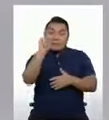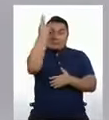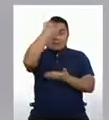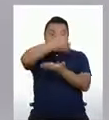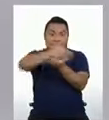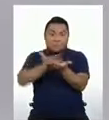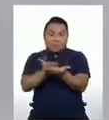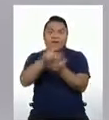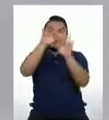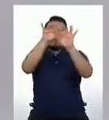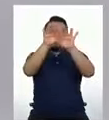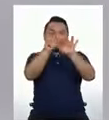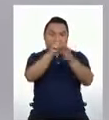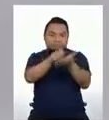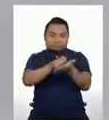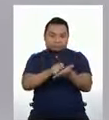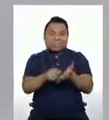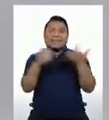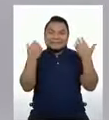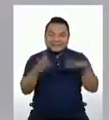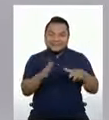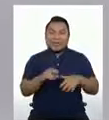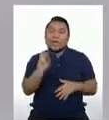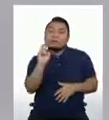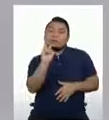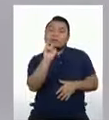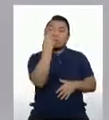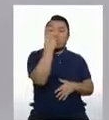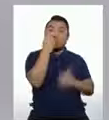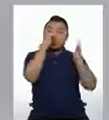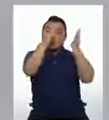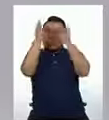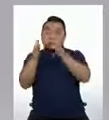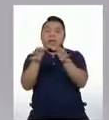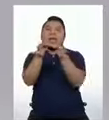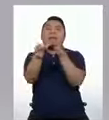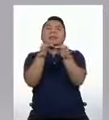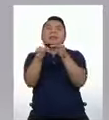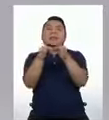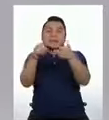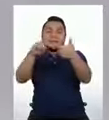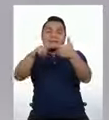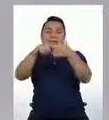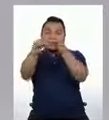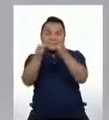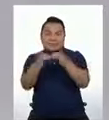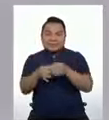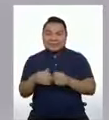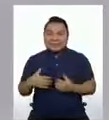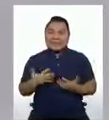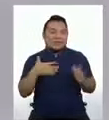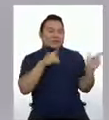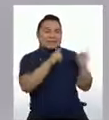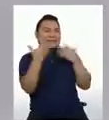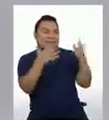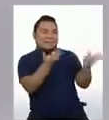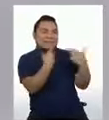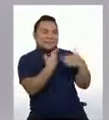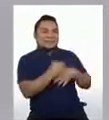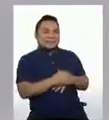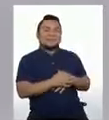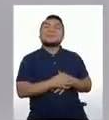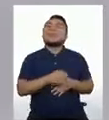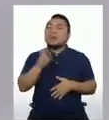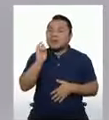cuadro llena. Ahora vamos a llenar la segunda parte que corresponde al desarrollo. Perfecto, estoy lista, profe. Esta parte